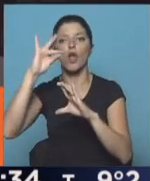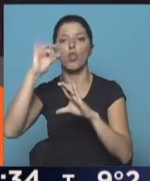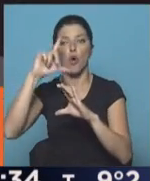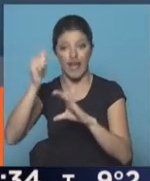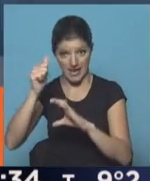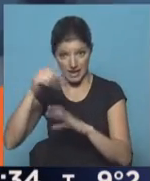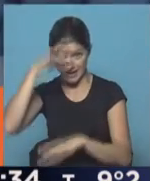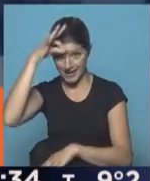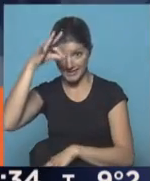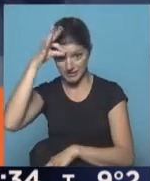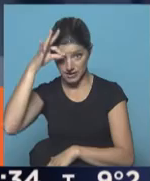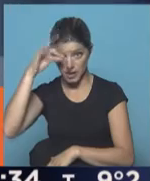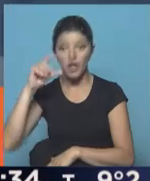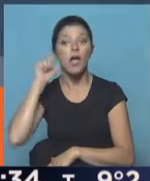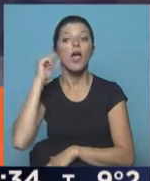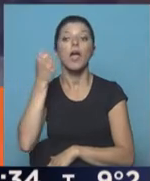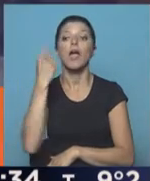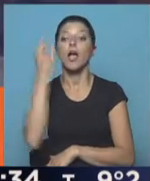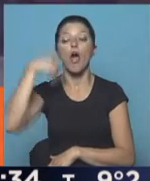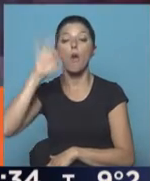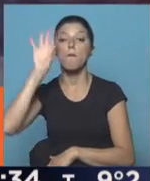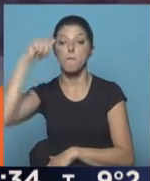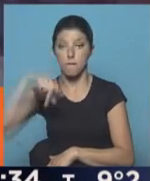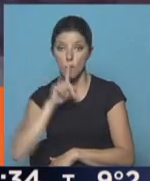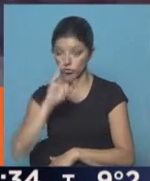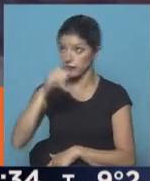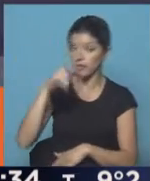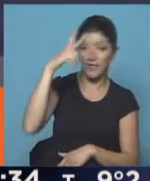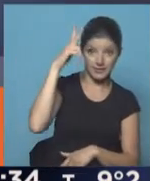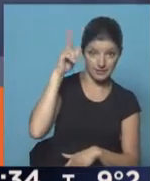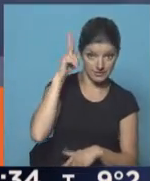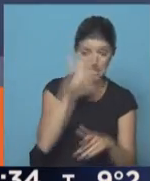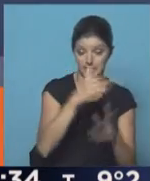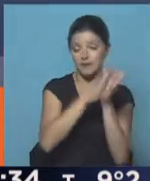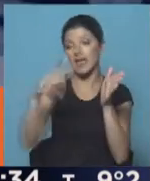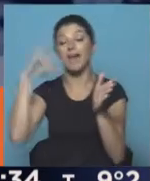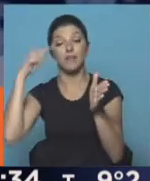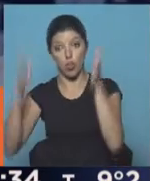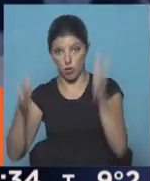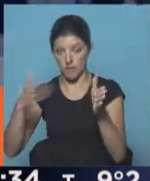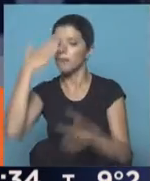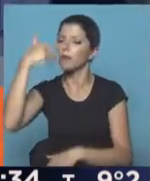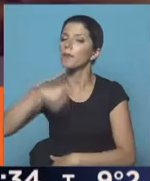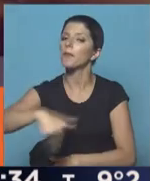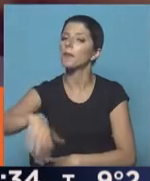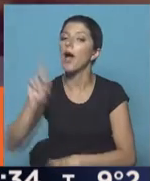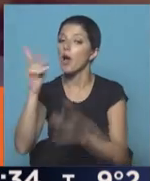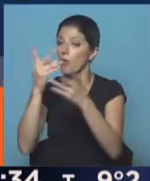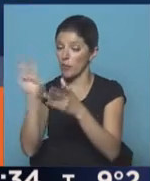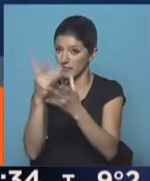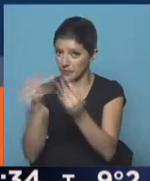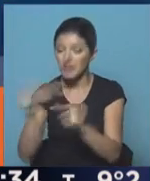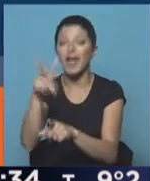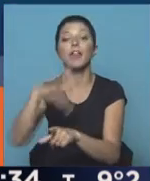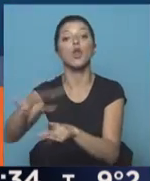cine común si todo en el cine gomón en esta semana queda del 3 al 9 después vamos a replicar la muestra a fin de mes en tigre porque tenemos un